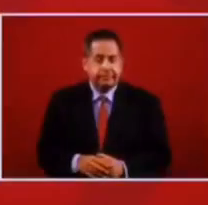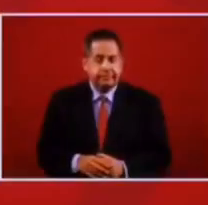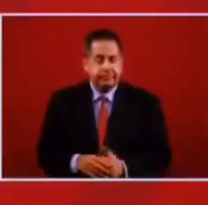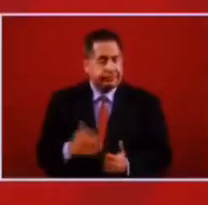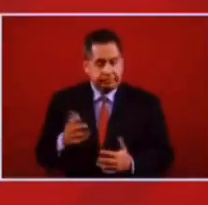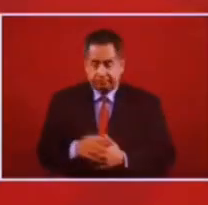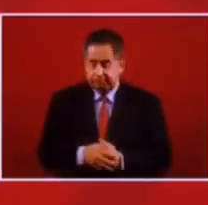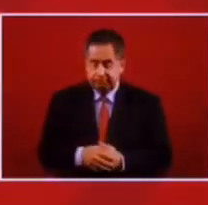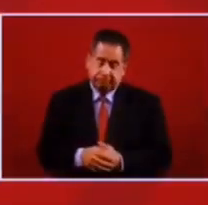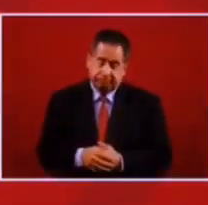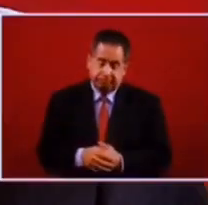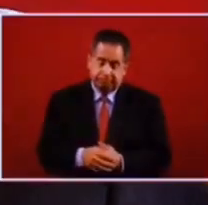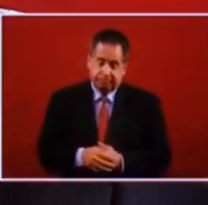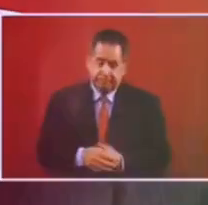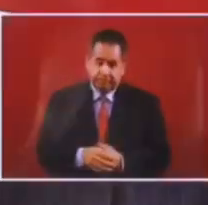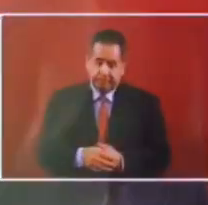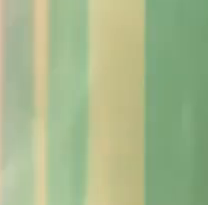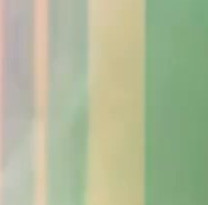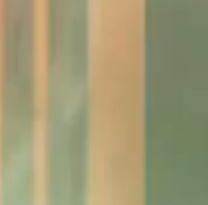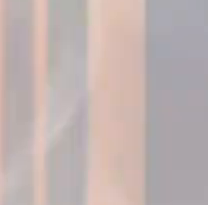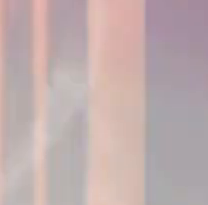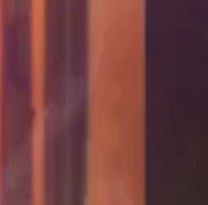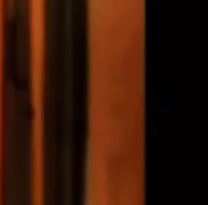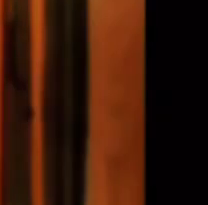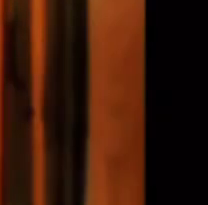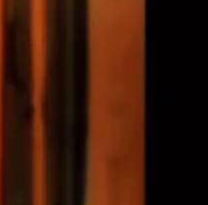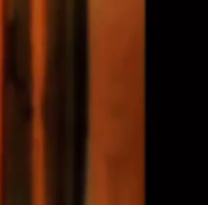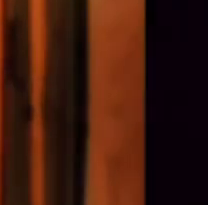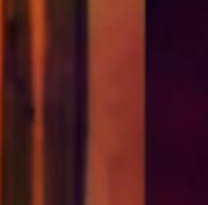y es triste